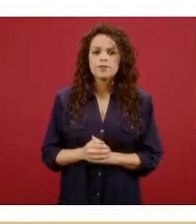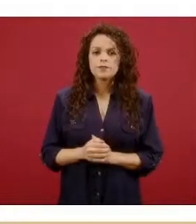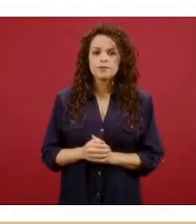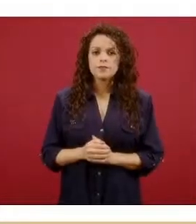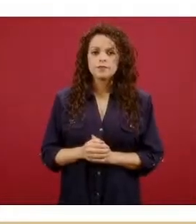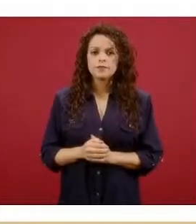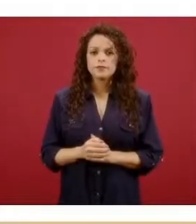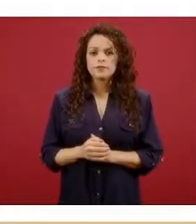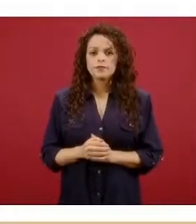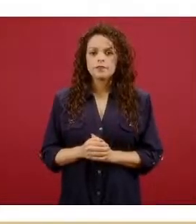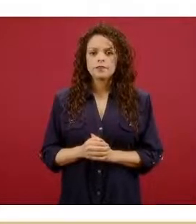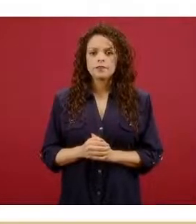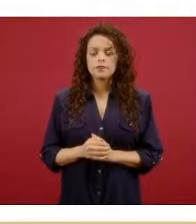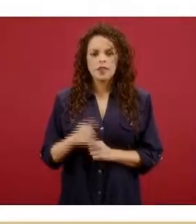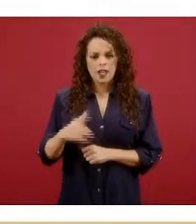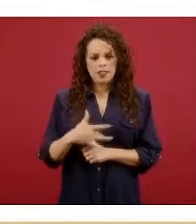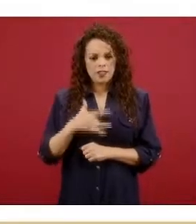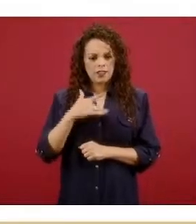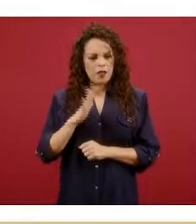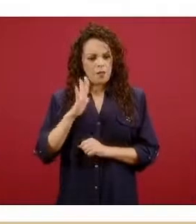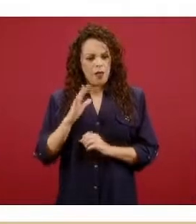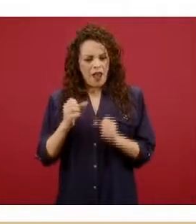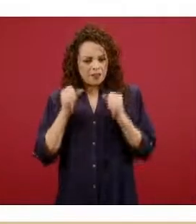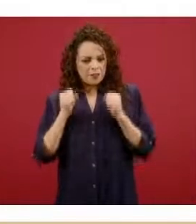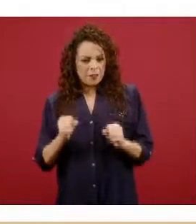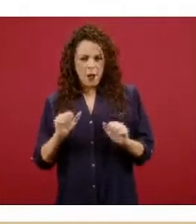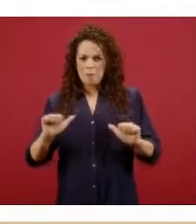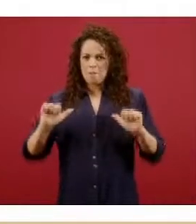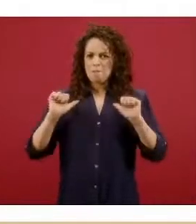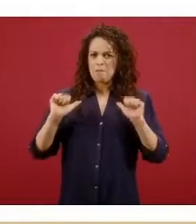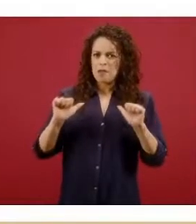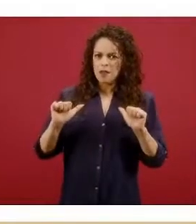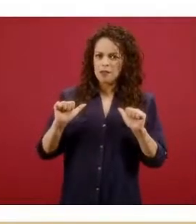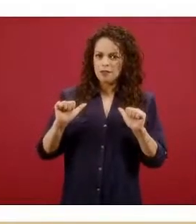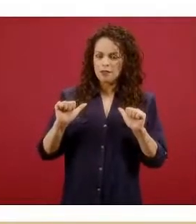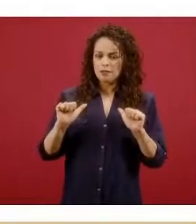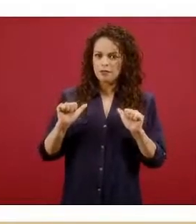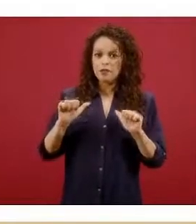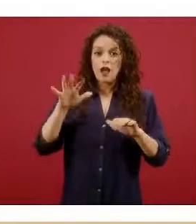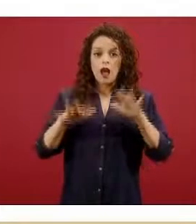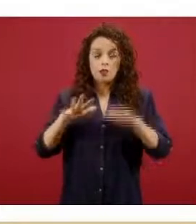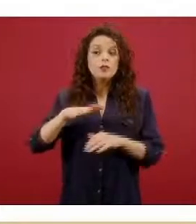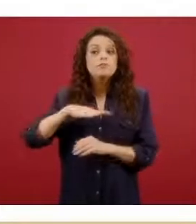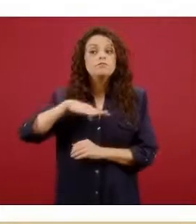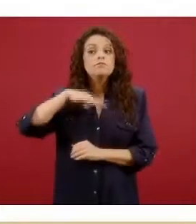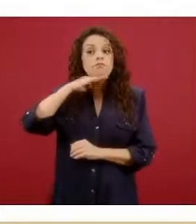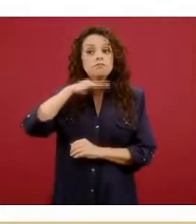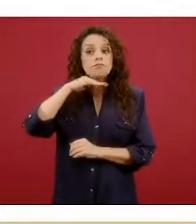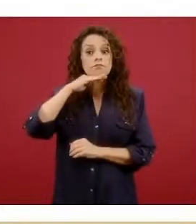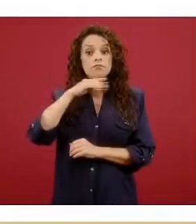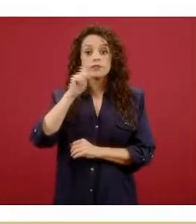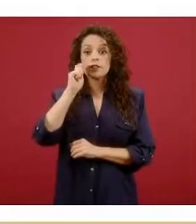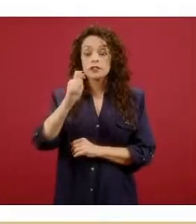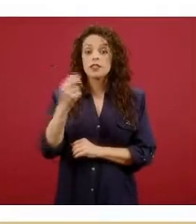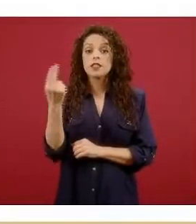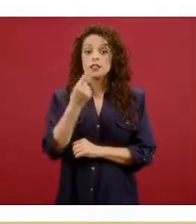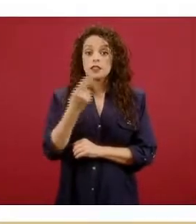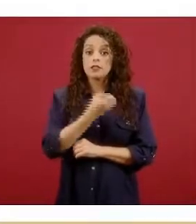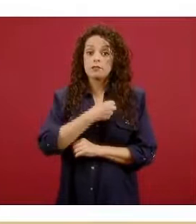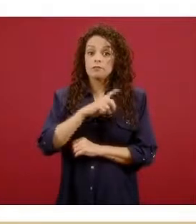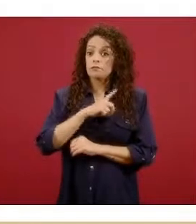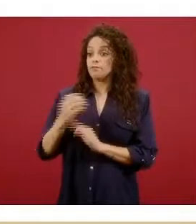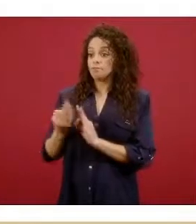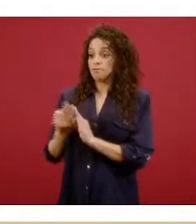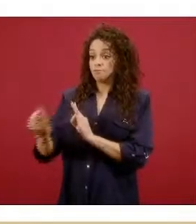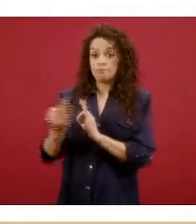falsa sensación de seguridad y consecuente descuido de los elementos de distanciamiento social